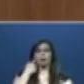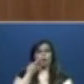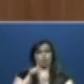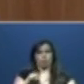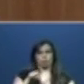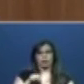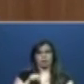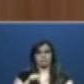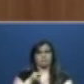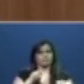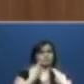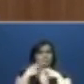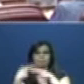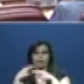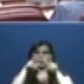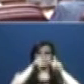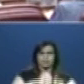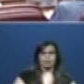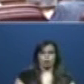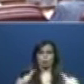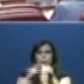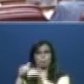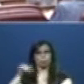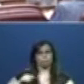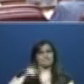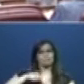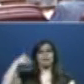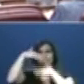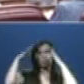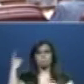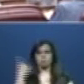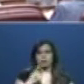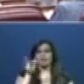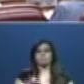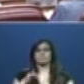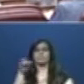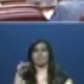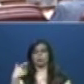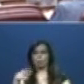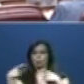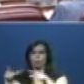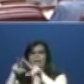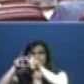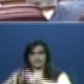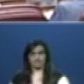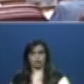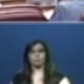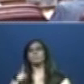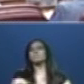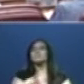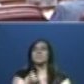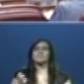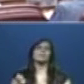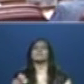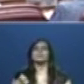unidades de investigación de los grupos hospitalarios de la atención primaria y de las unidades de investigación de impulsar para ello la ampliación de la red de